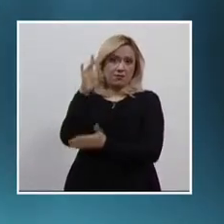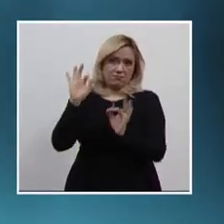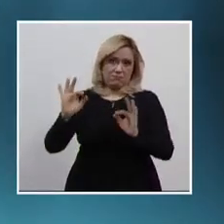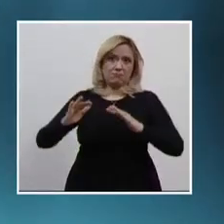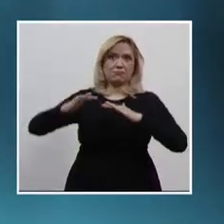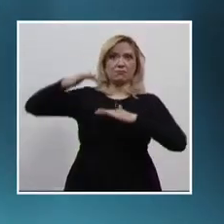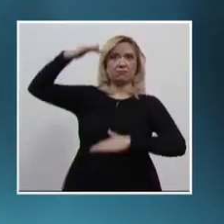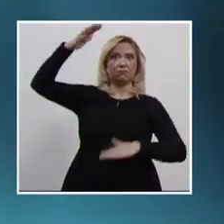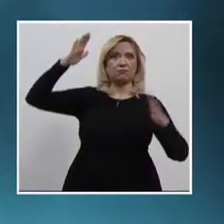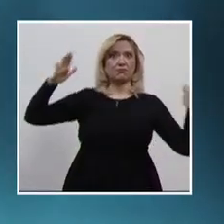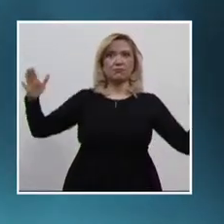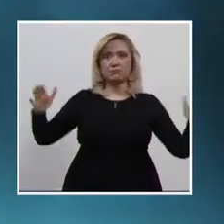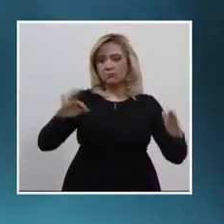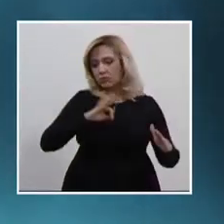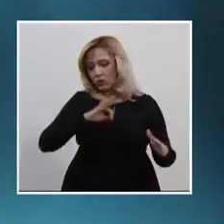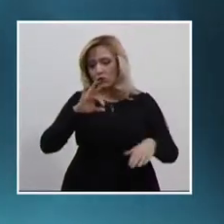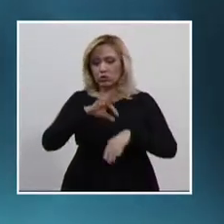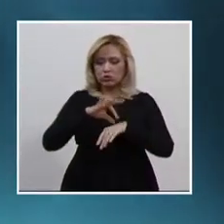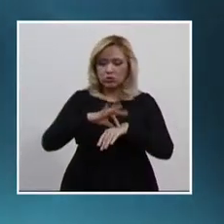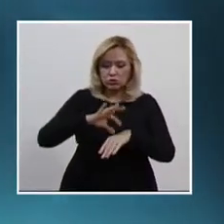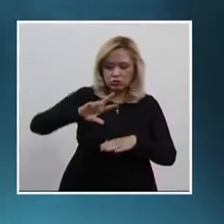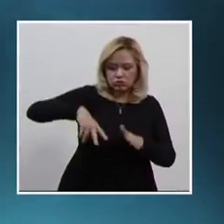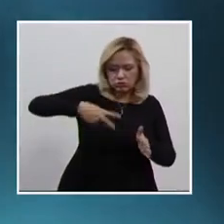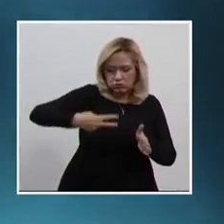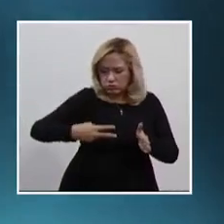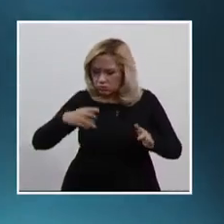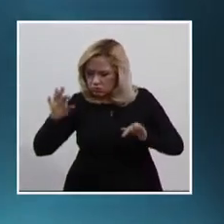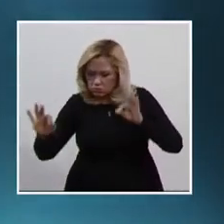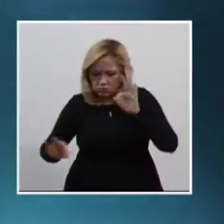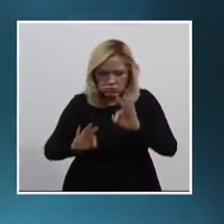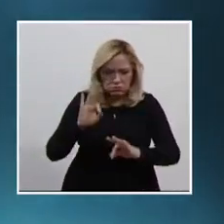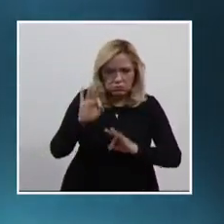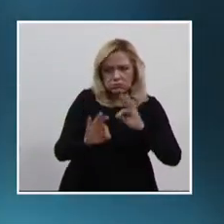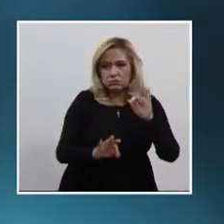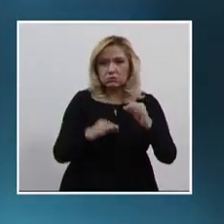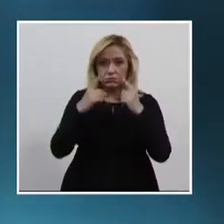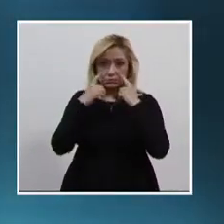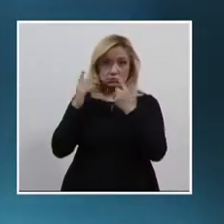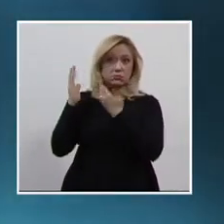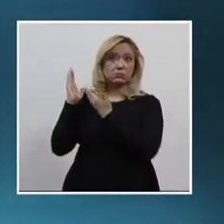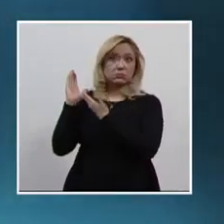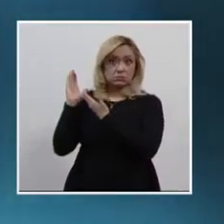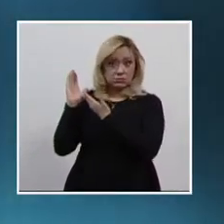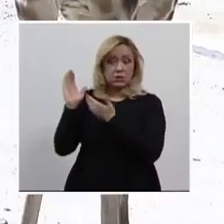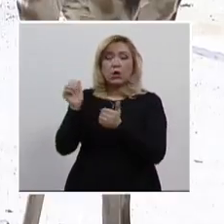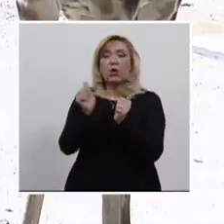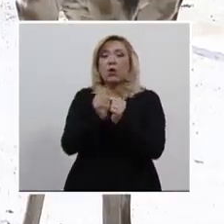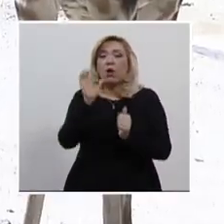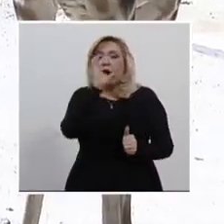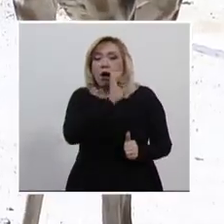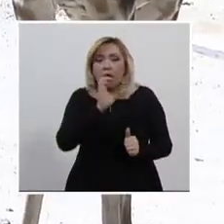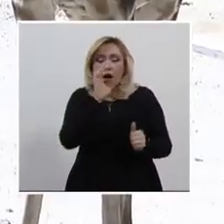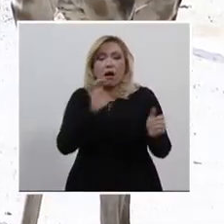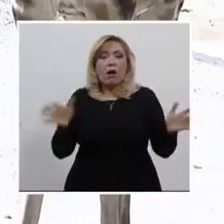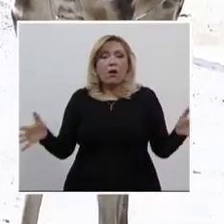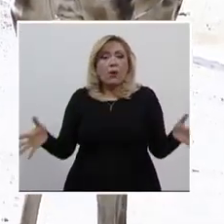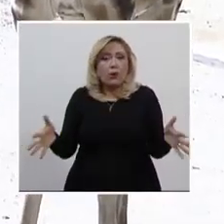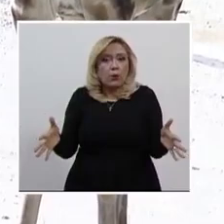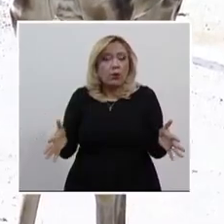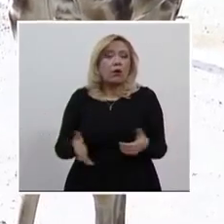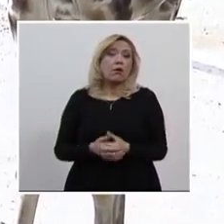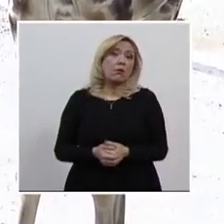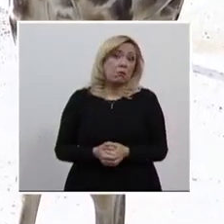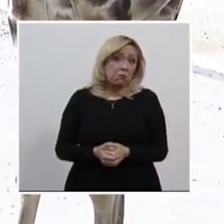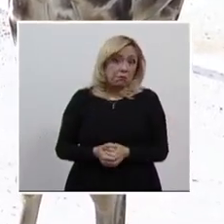cualquier manejo médico, cualquier manejo zootécnico. Son instalaciones con calefacción. Esta es una de las jirafas que